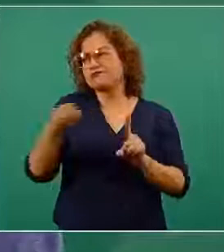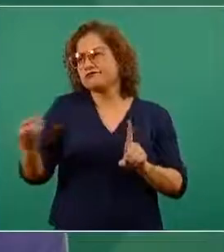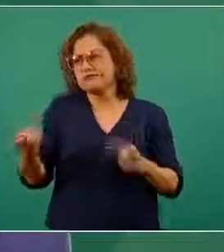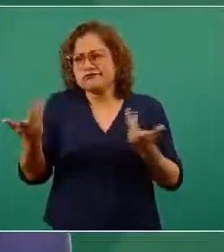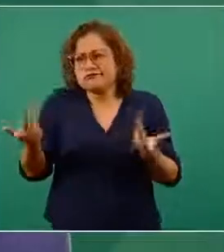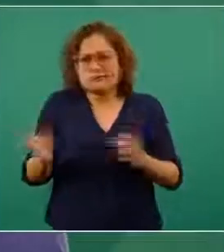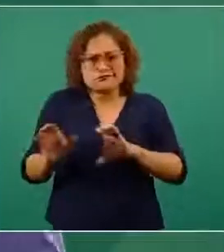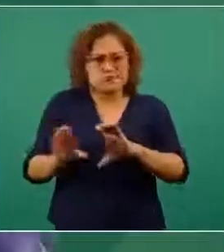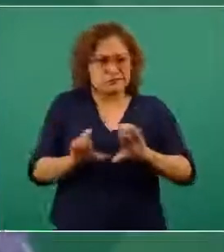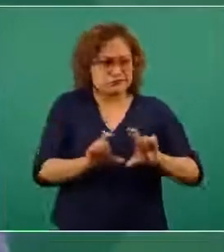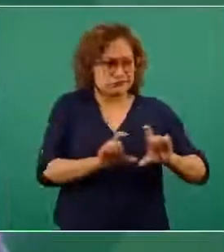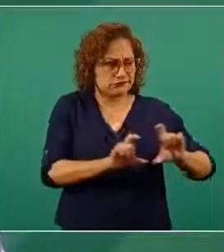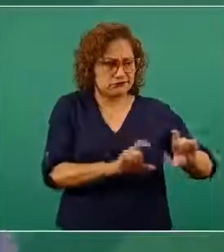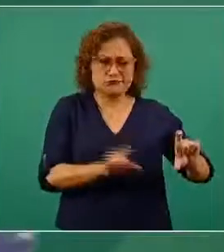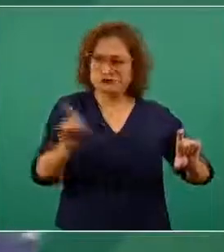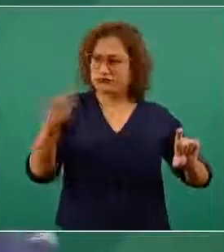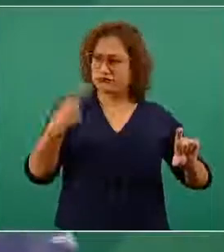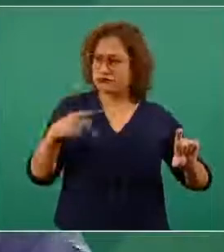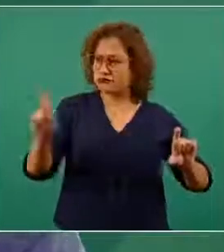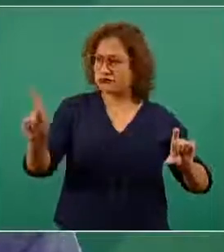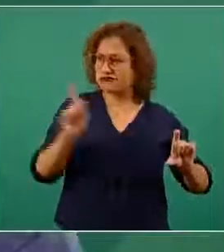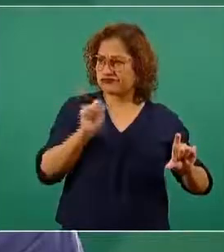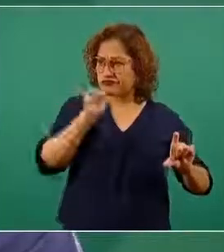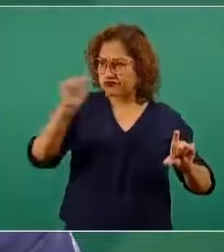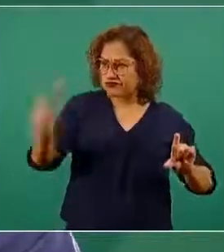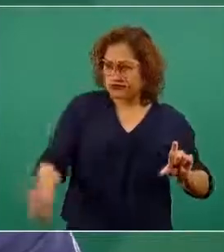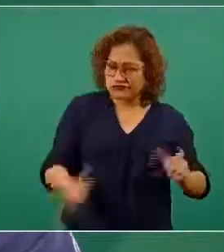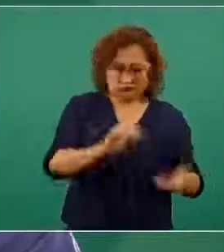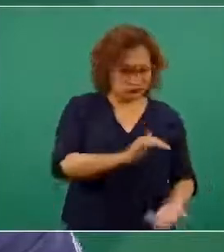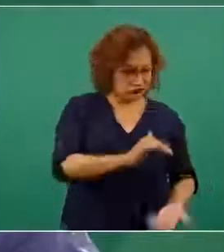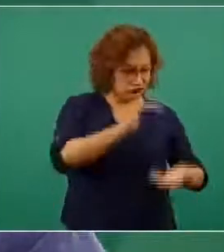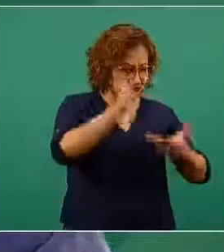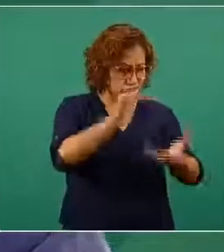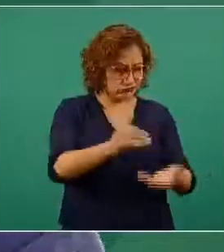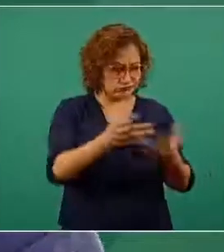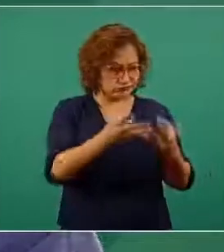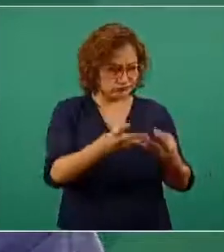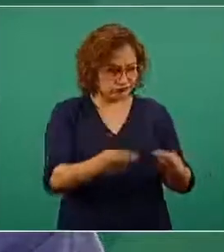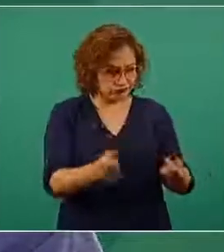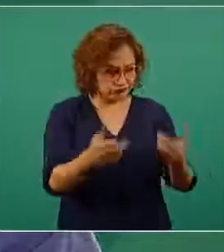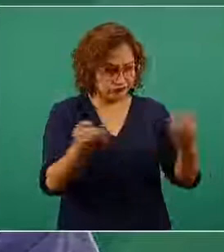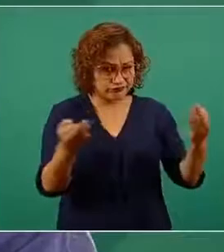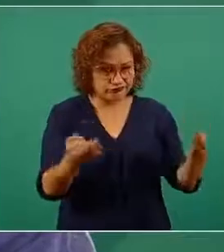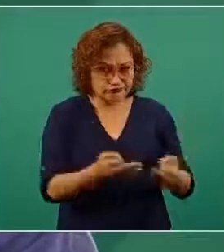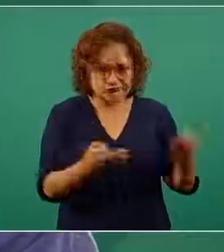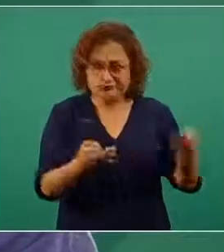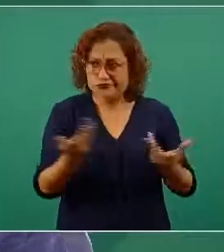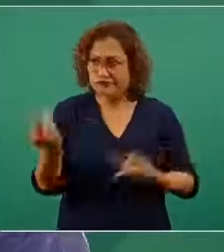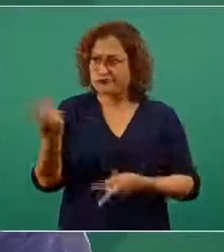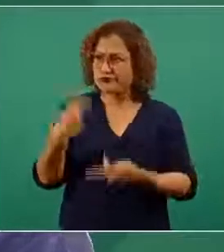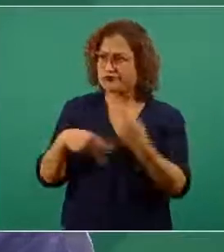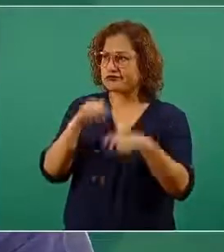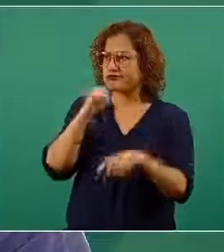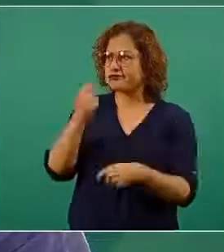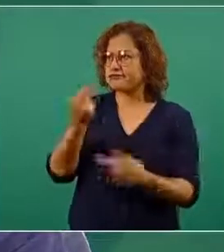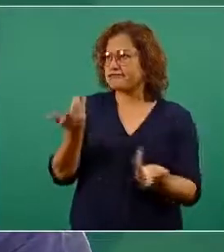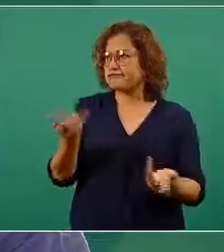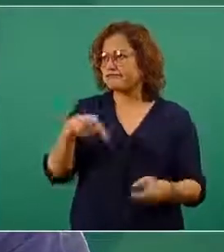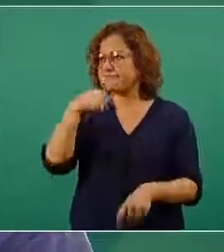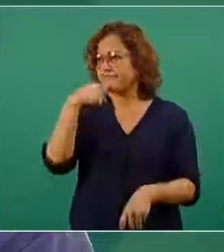persona a vacunarse, se calentó una hielera. Hoy estamos demostrando con este programa